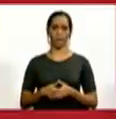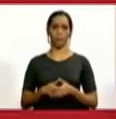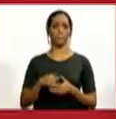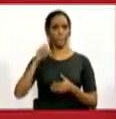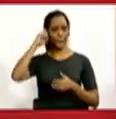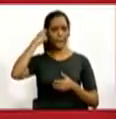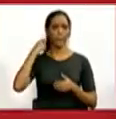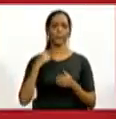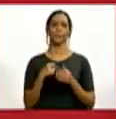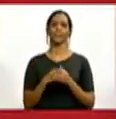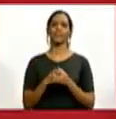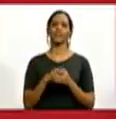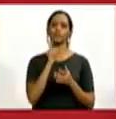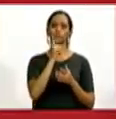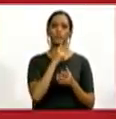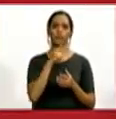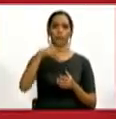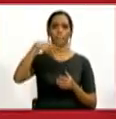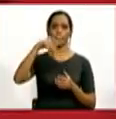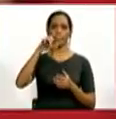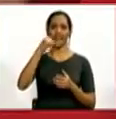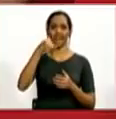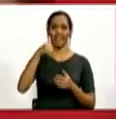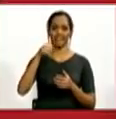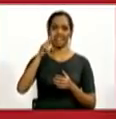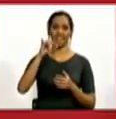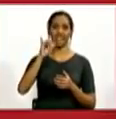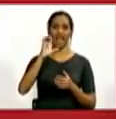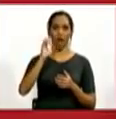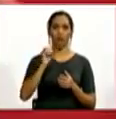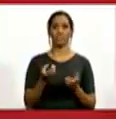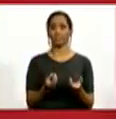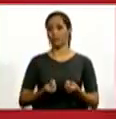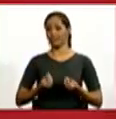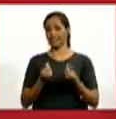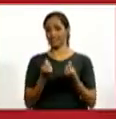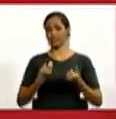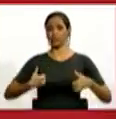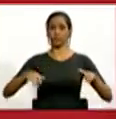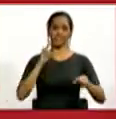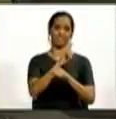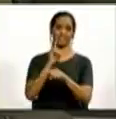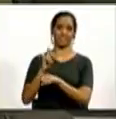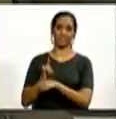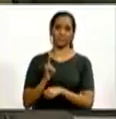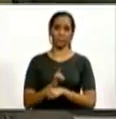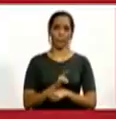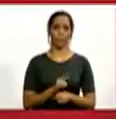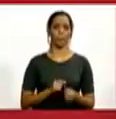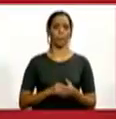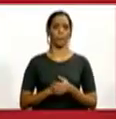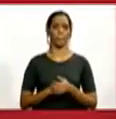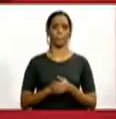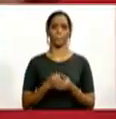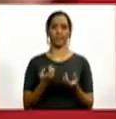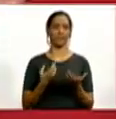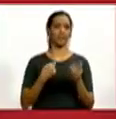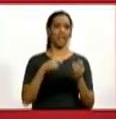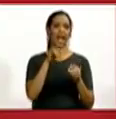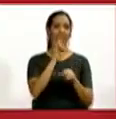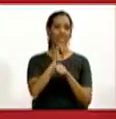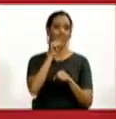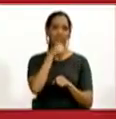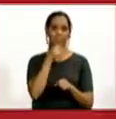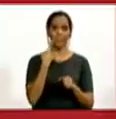señor Isaac Pérez Recao, que se hizo multimillonario más de lo que ya era, engañando a todas estas viejitas. Vendiendo potes de humo. Vendiendo potes de humo. Y mira cómo